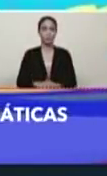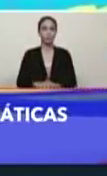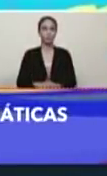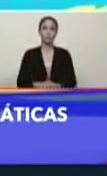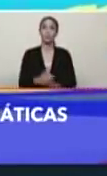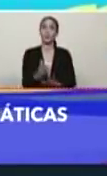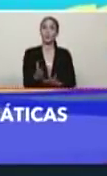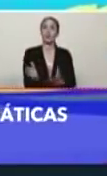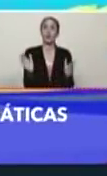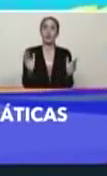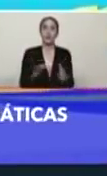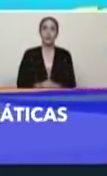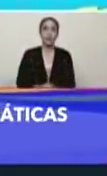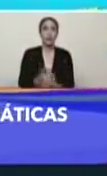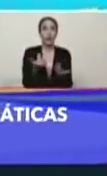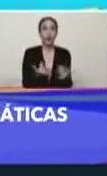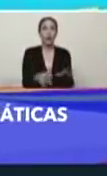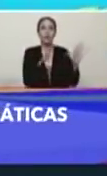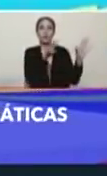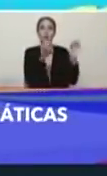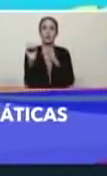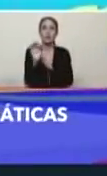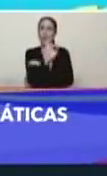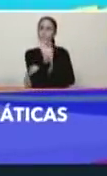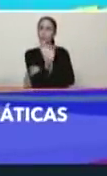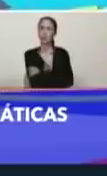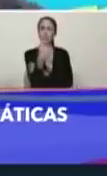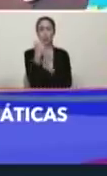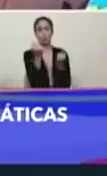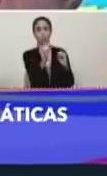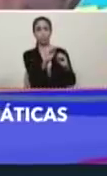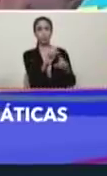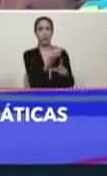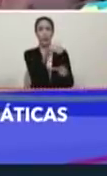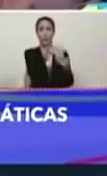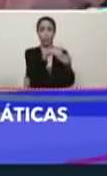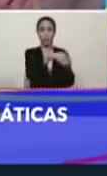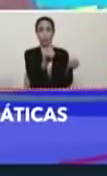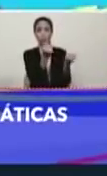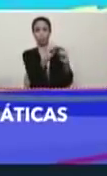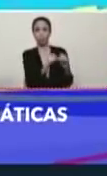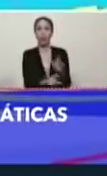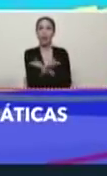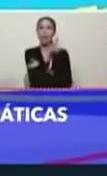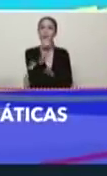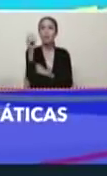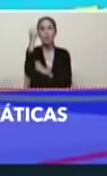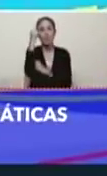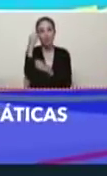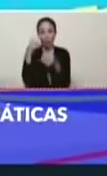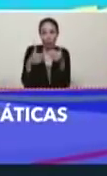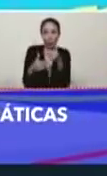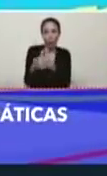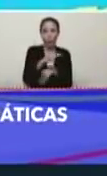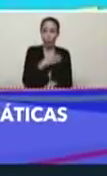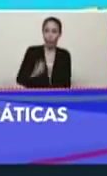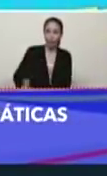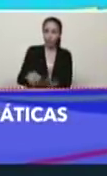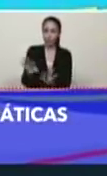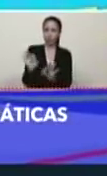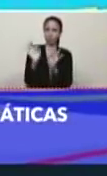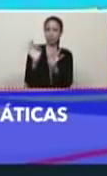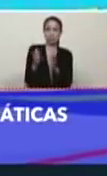Ahora tiene casi 70% de rechazo en las encuestas y apenas tiene 100 días en la presidencia. Esa